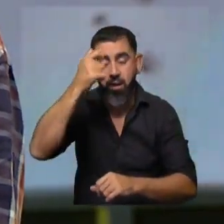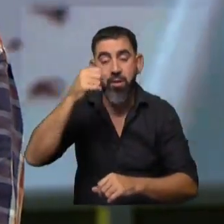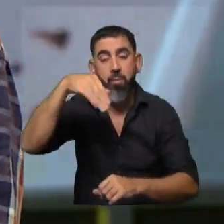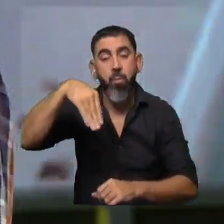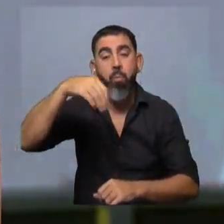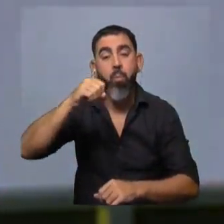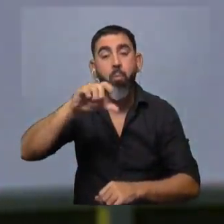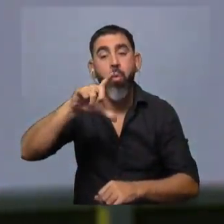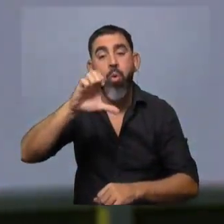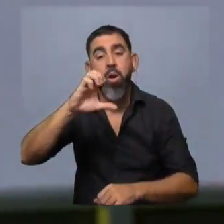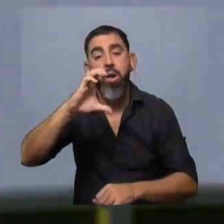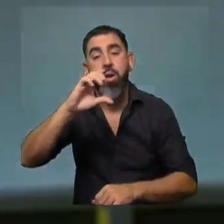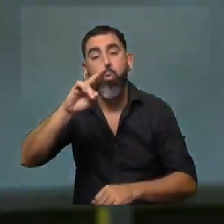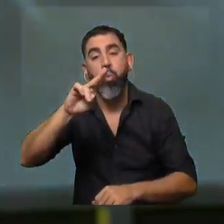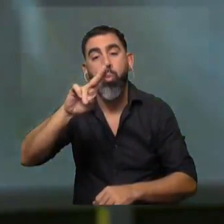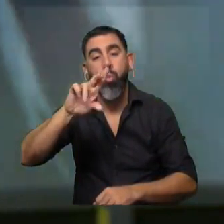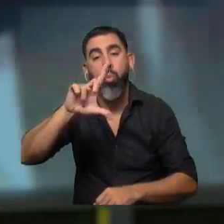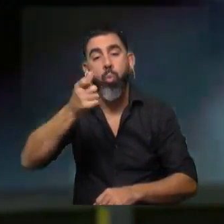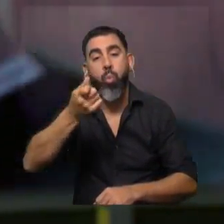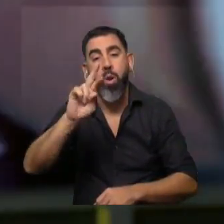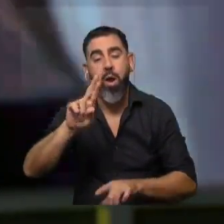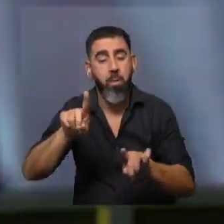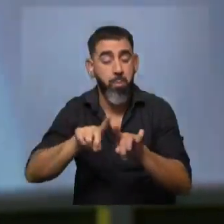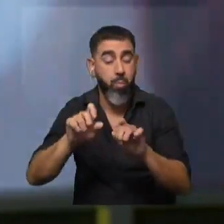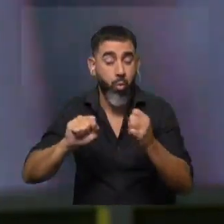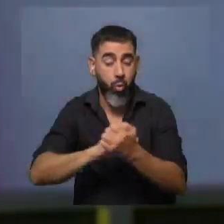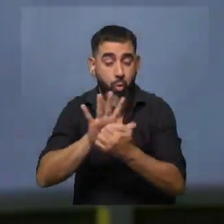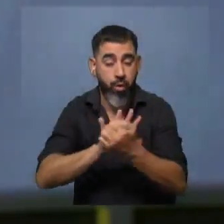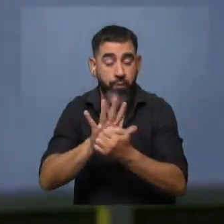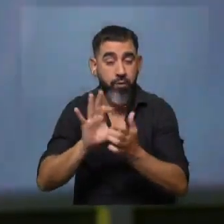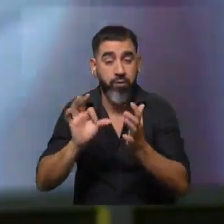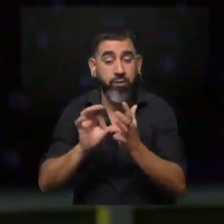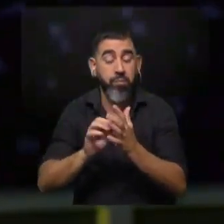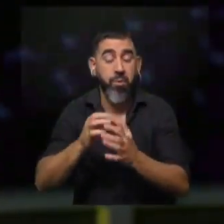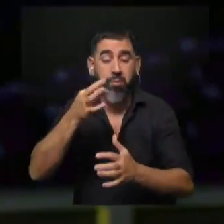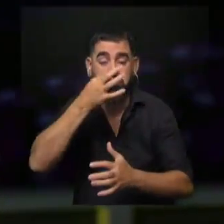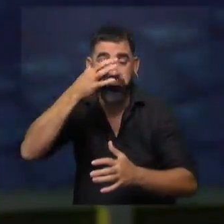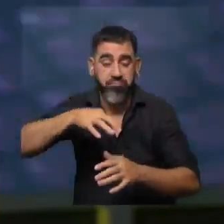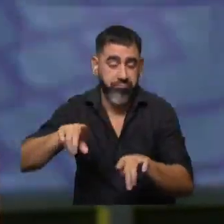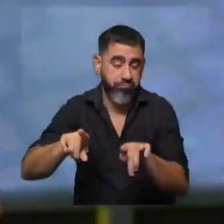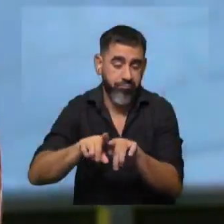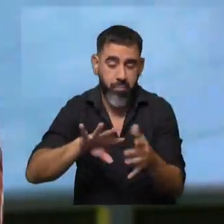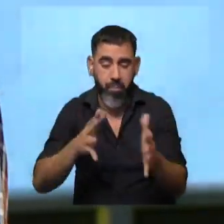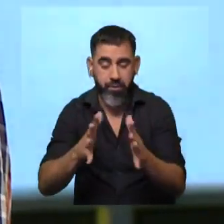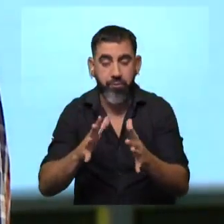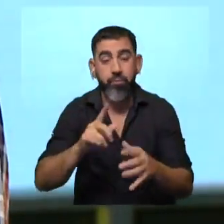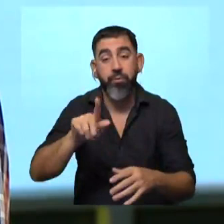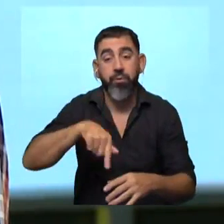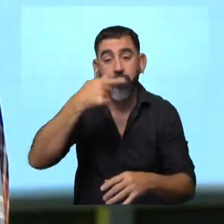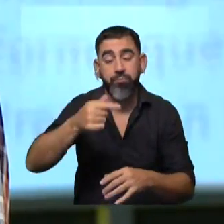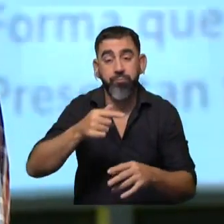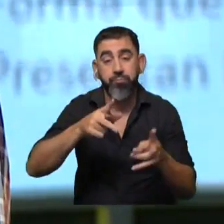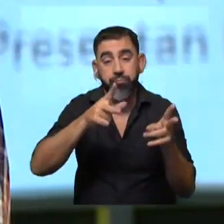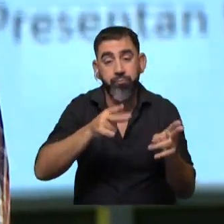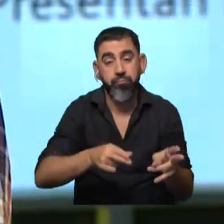muy similar a lo que ustedes vieron y se cansaron de ver con el COVID. Es un sistema de PCR primero y luego de